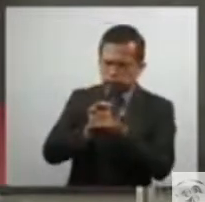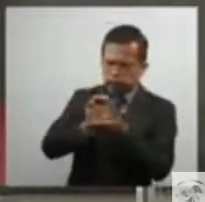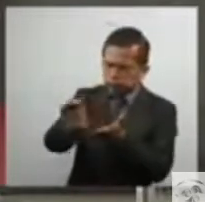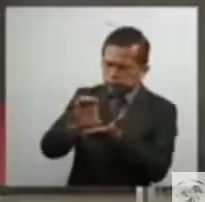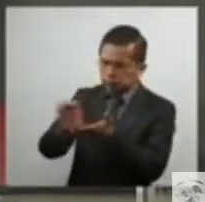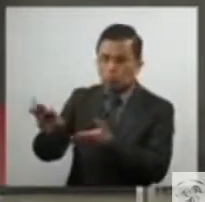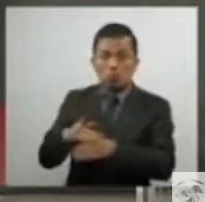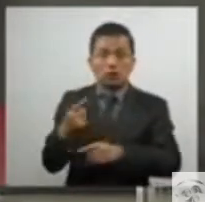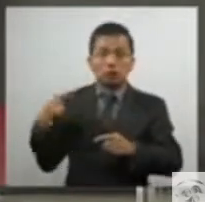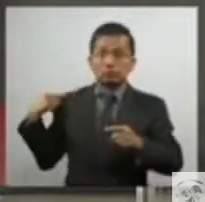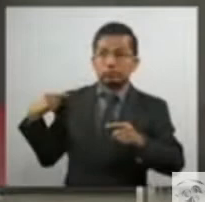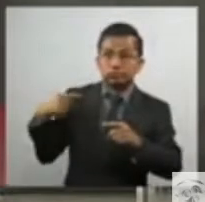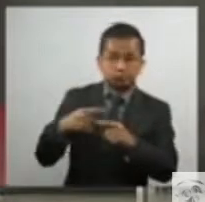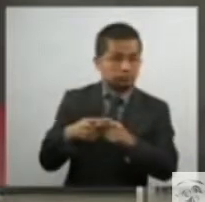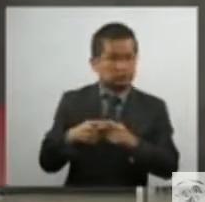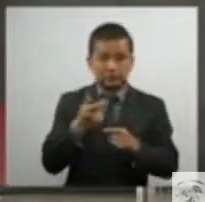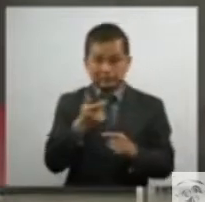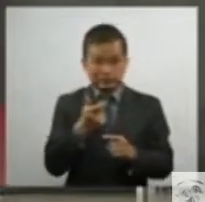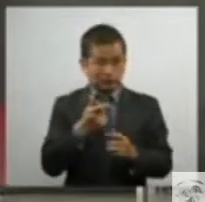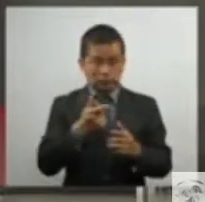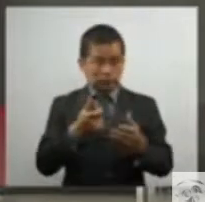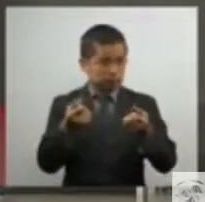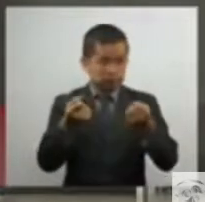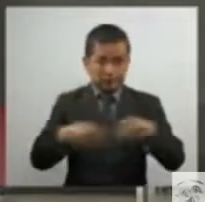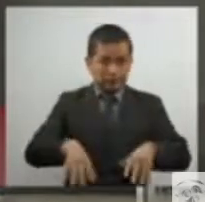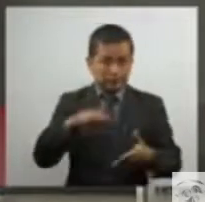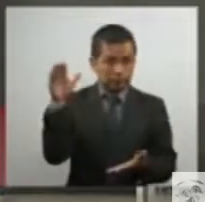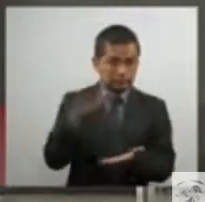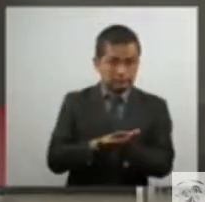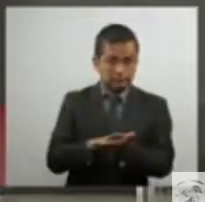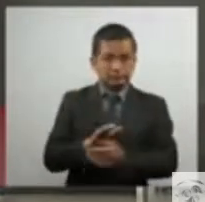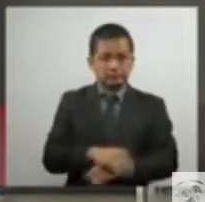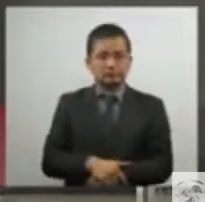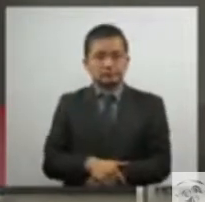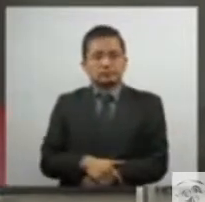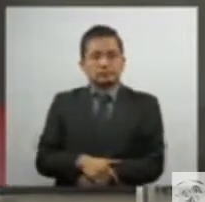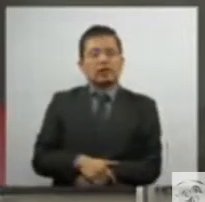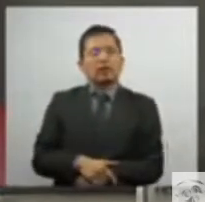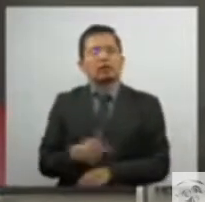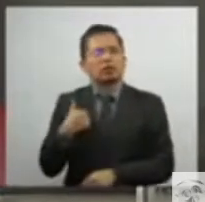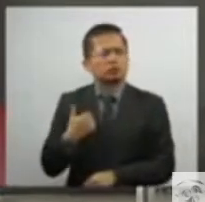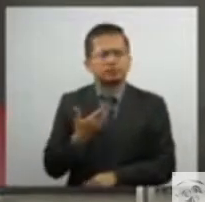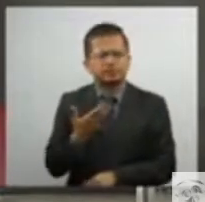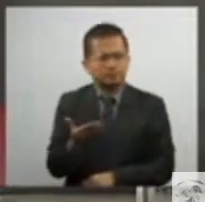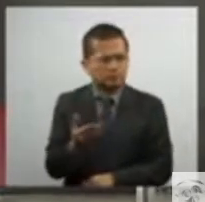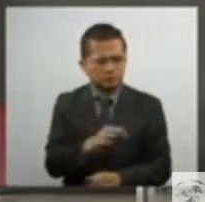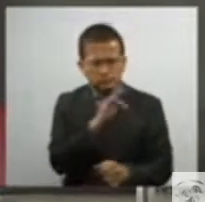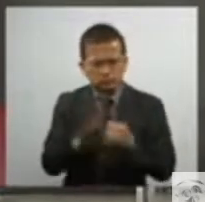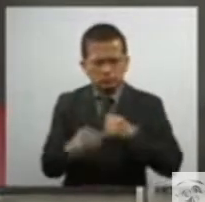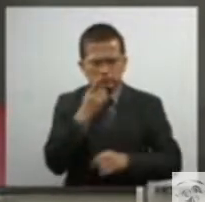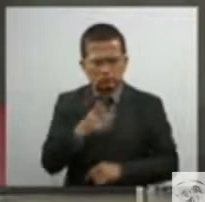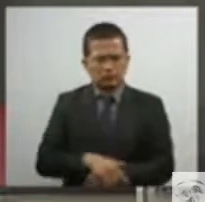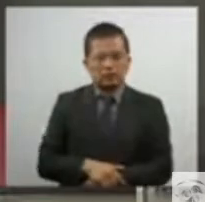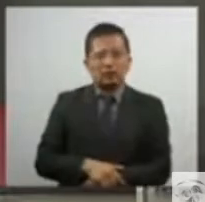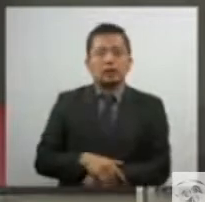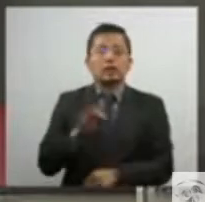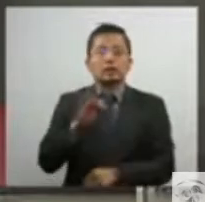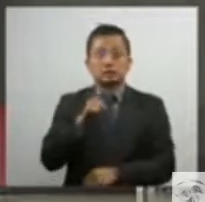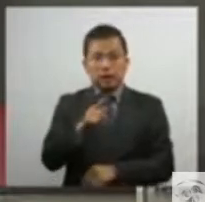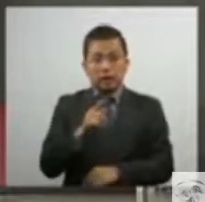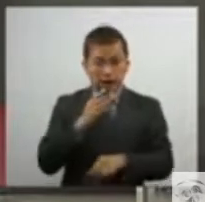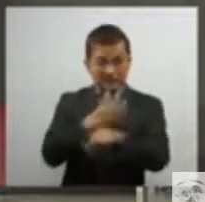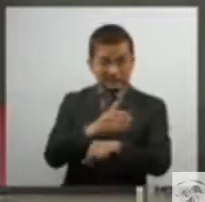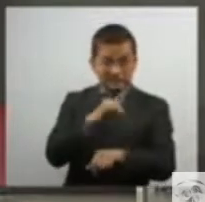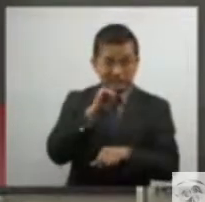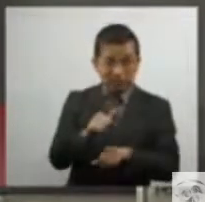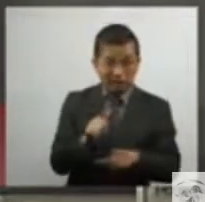han perdido durante este ejercicio fiscal del presente año. Cierro diciendo que la impunidad manda un mensaje